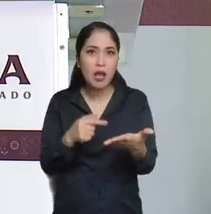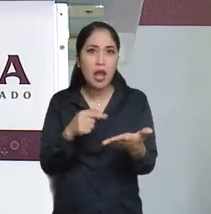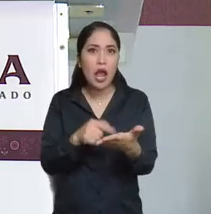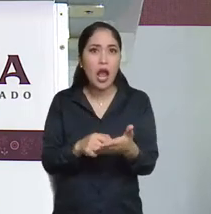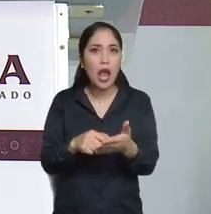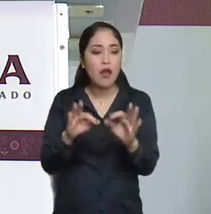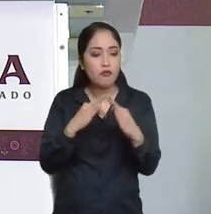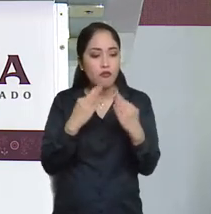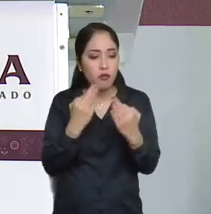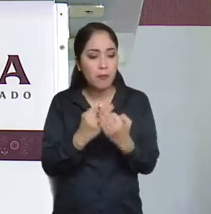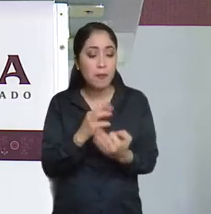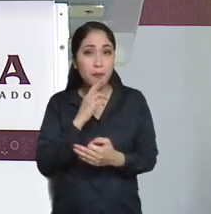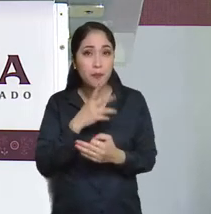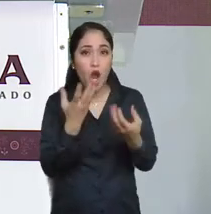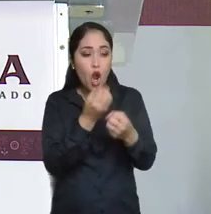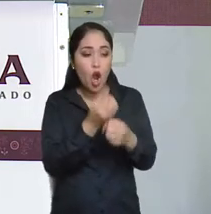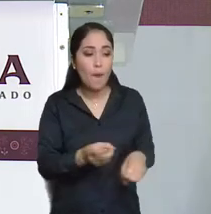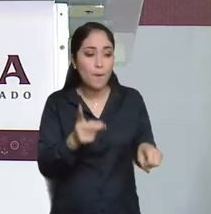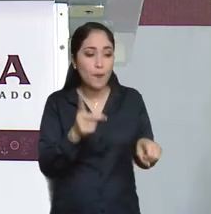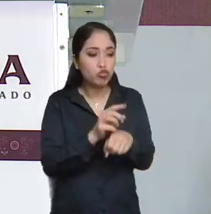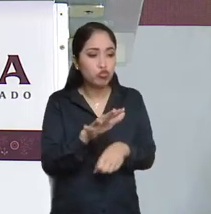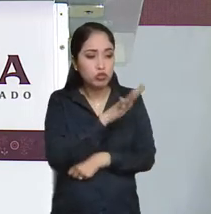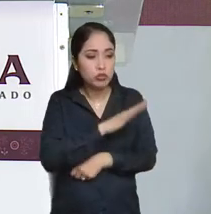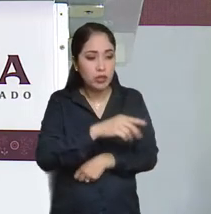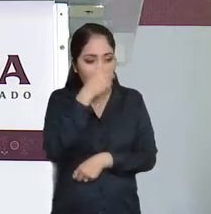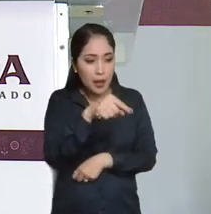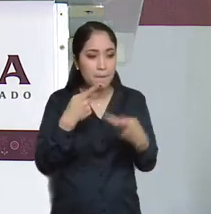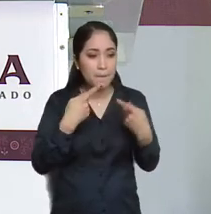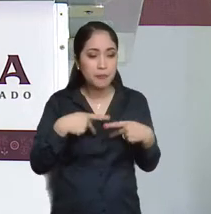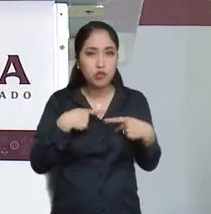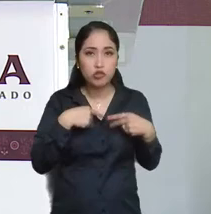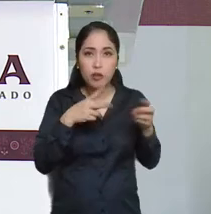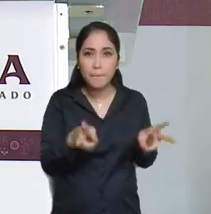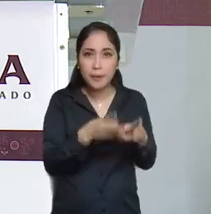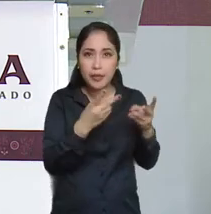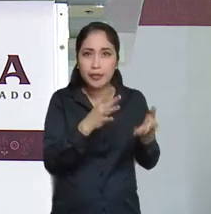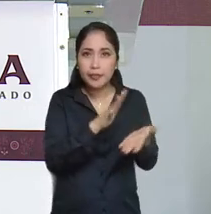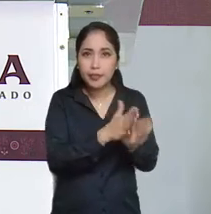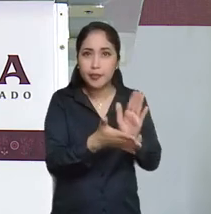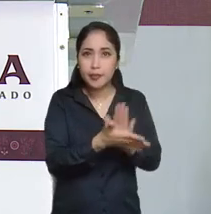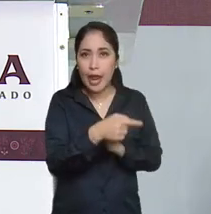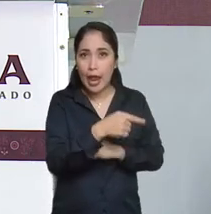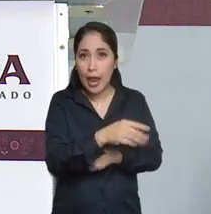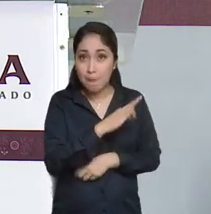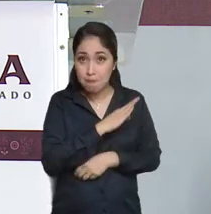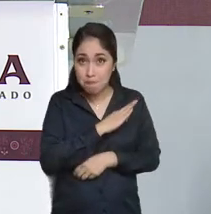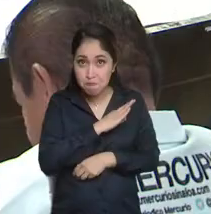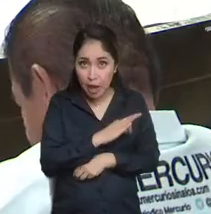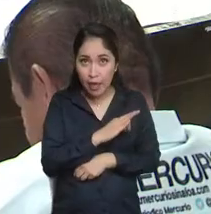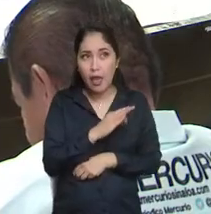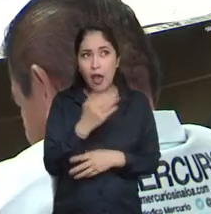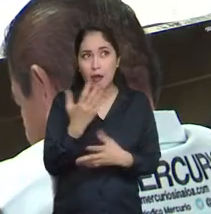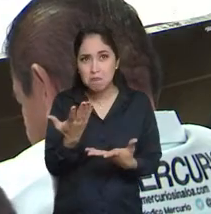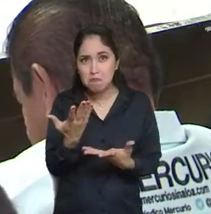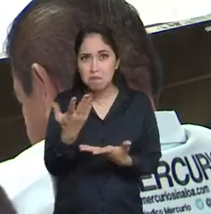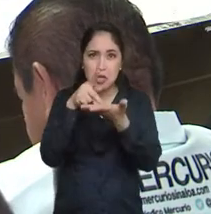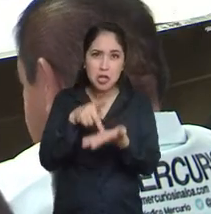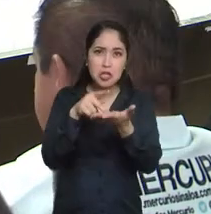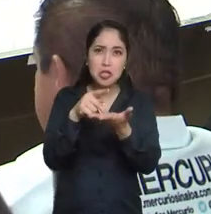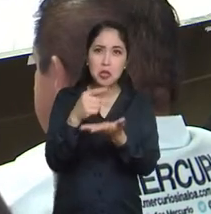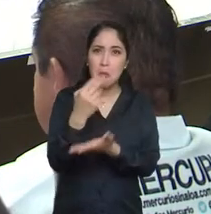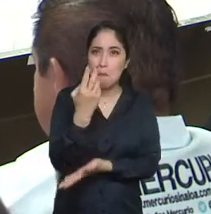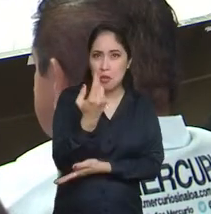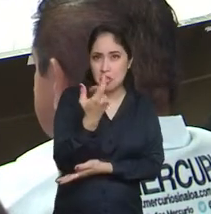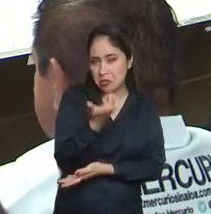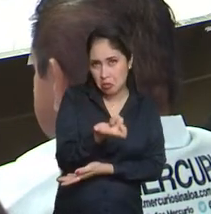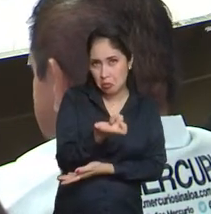los industriales de la masa y la tortilla locales les permitan mantener en 25 pesos el kilo